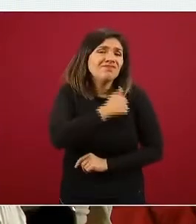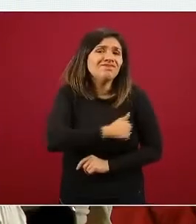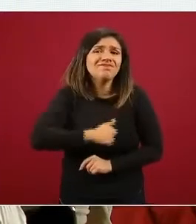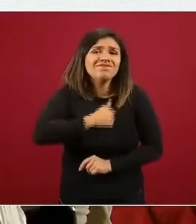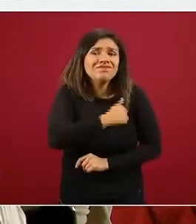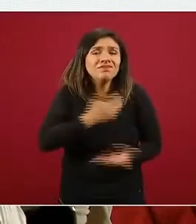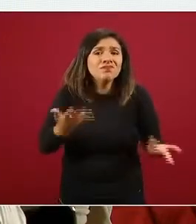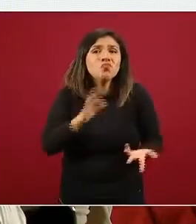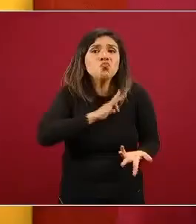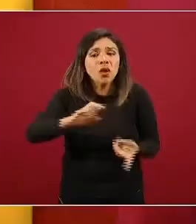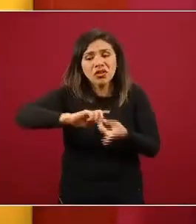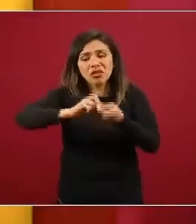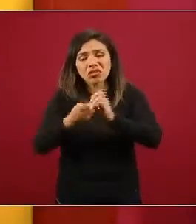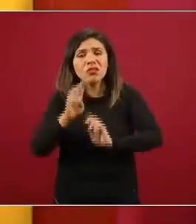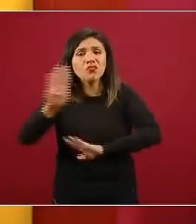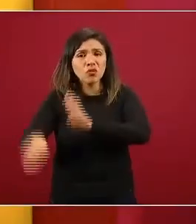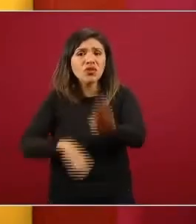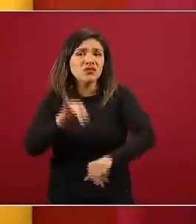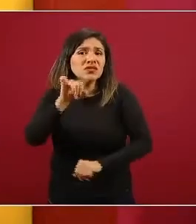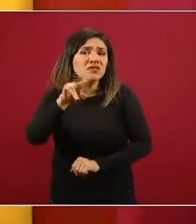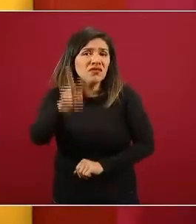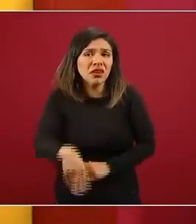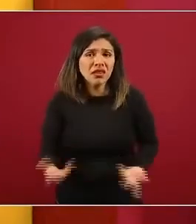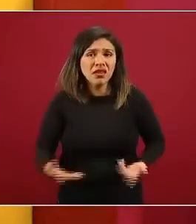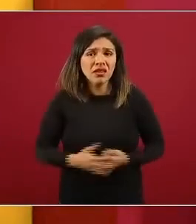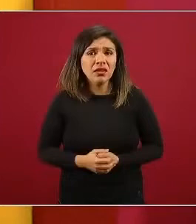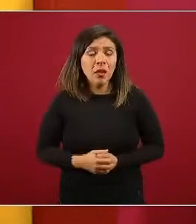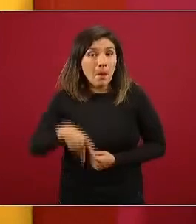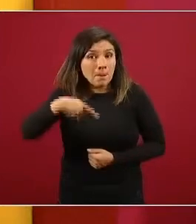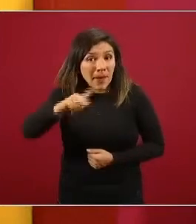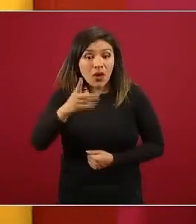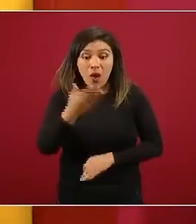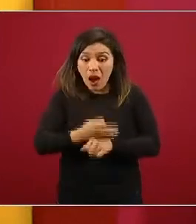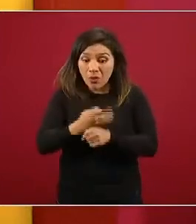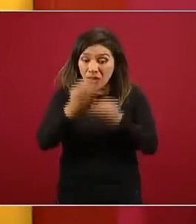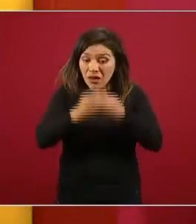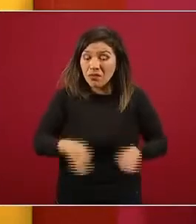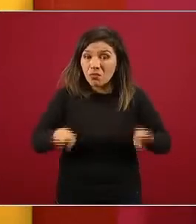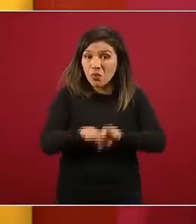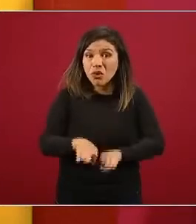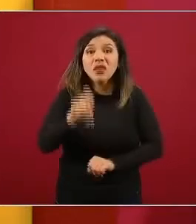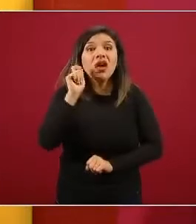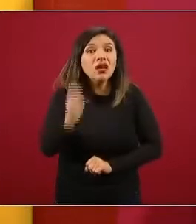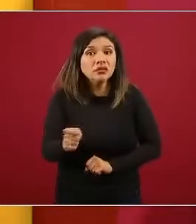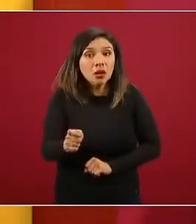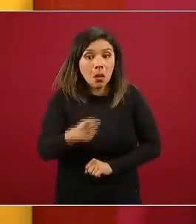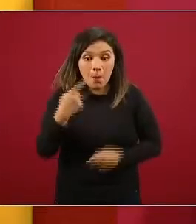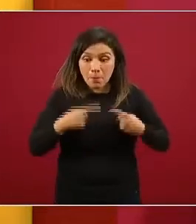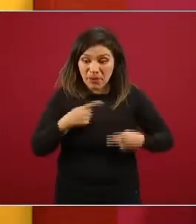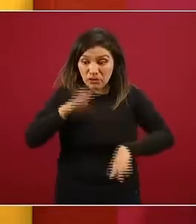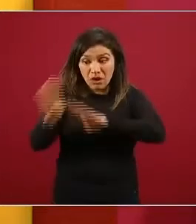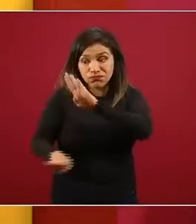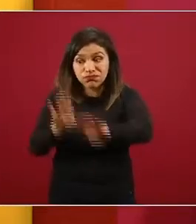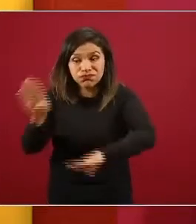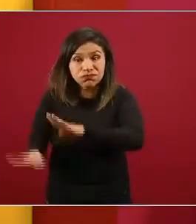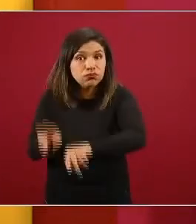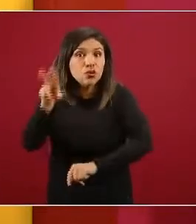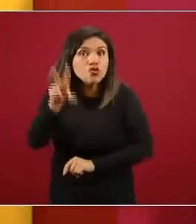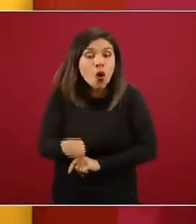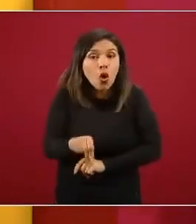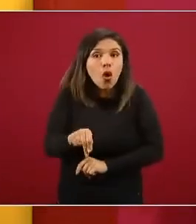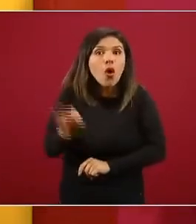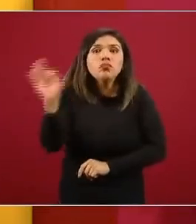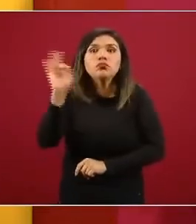desafortunadamente puede causar también la muerte de las personas. Pero lo que es importantísimo es que no mueran las personas en